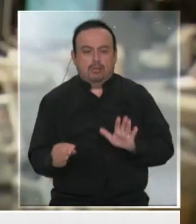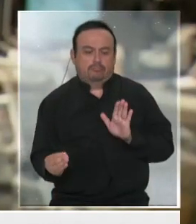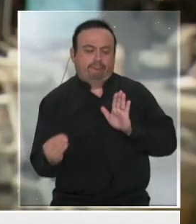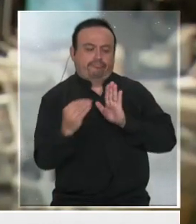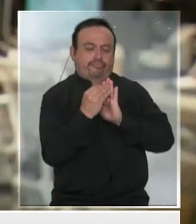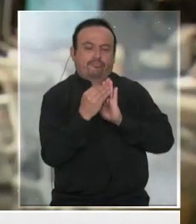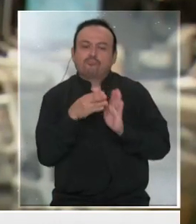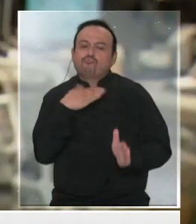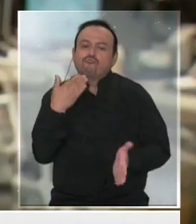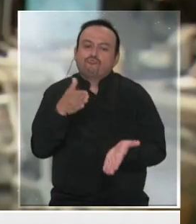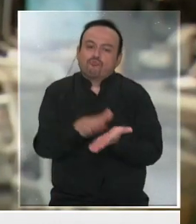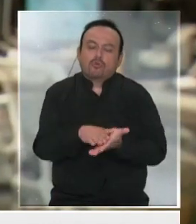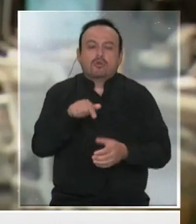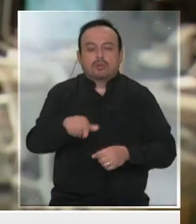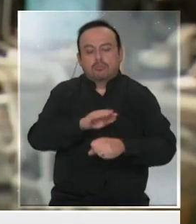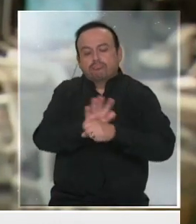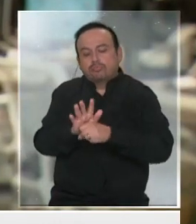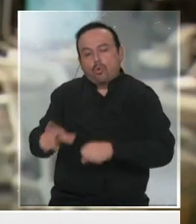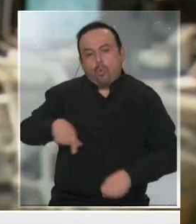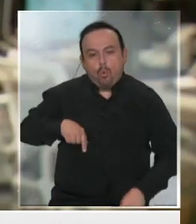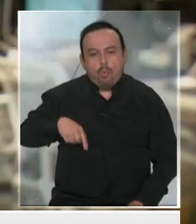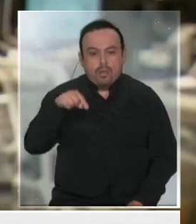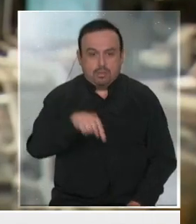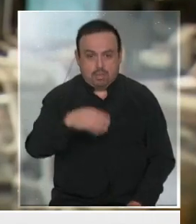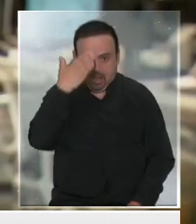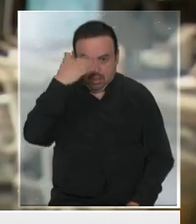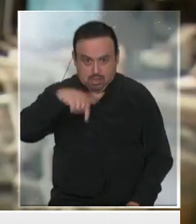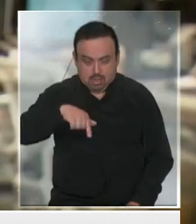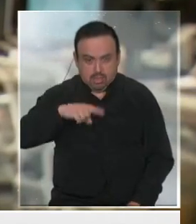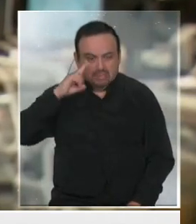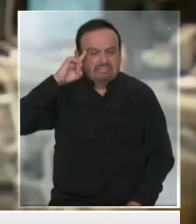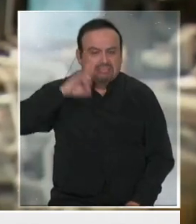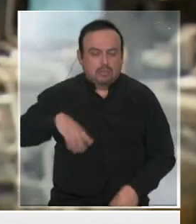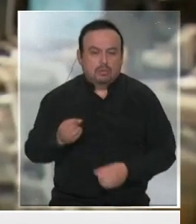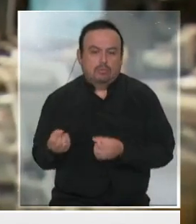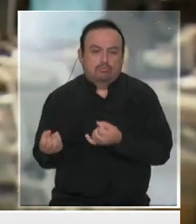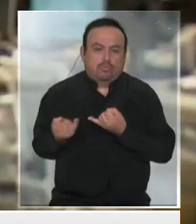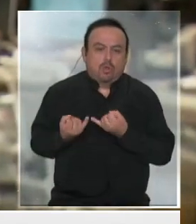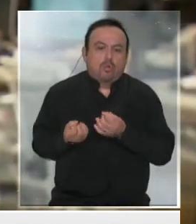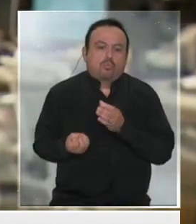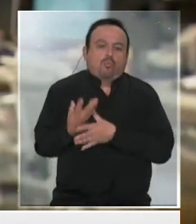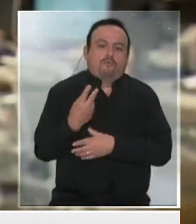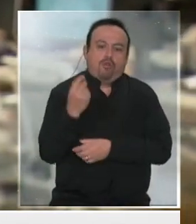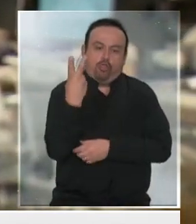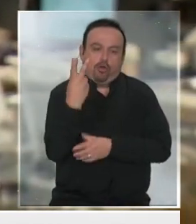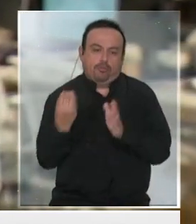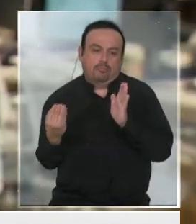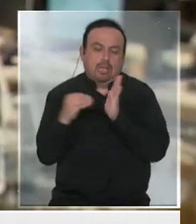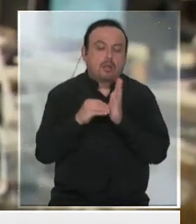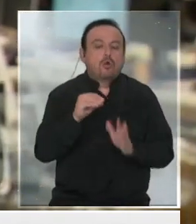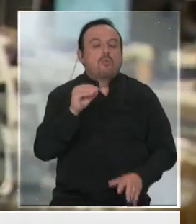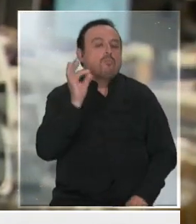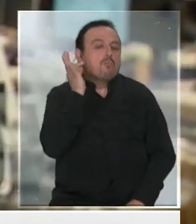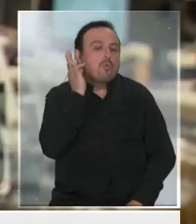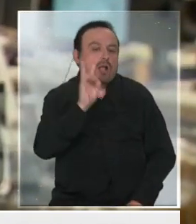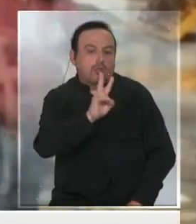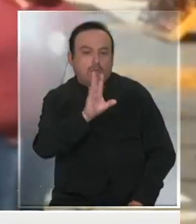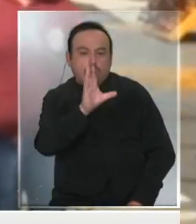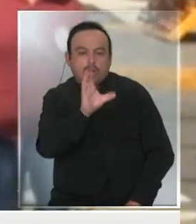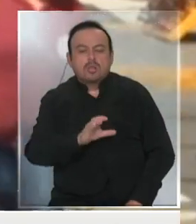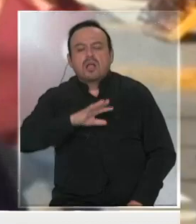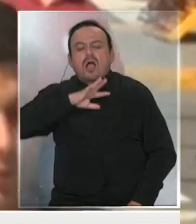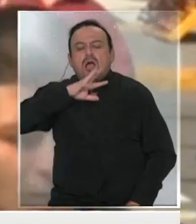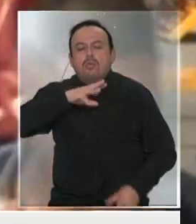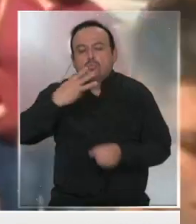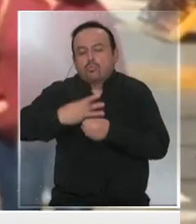de muerte por coronavirus. En el día de hoy nos hemos enterado de 2 nuevos casos, 2 mujeres adultas